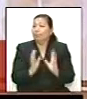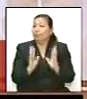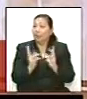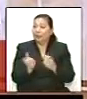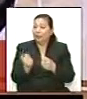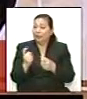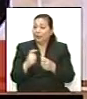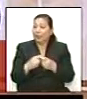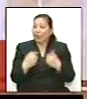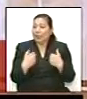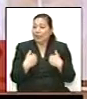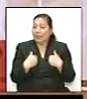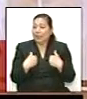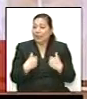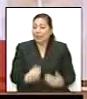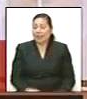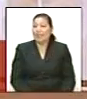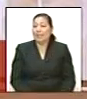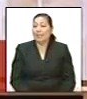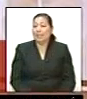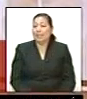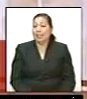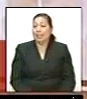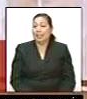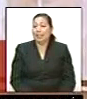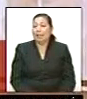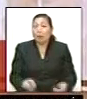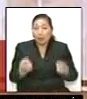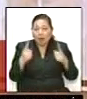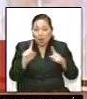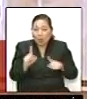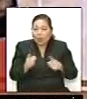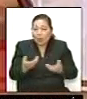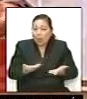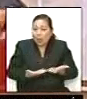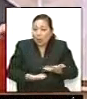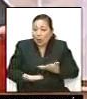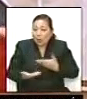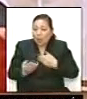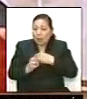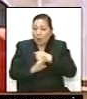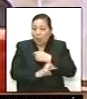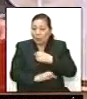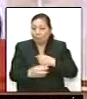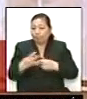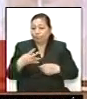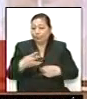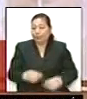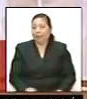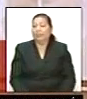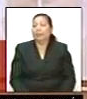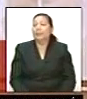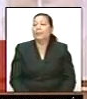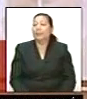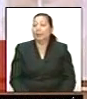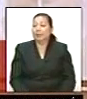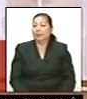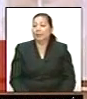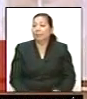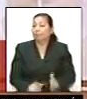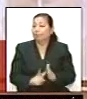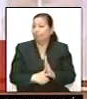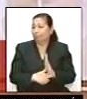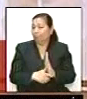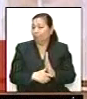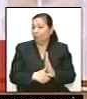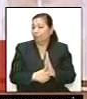asociado, tiene que tener un acuerdo comercial con los cuatro países. En ese sentido, luego de